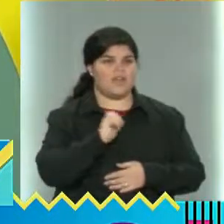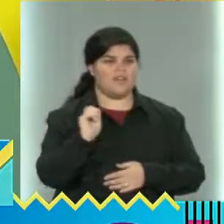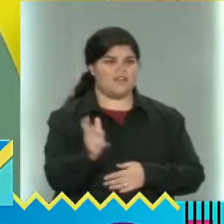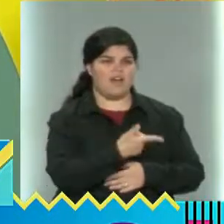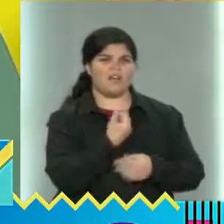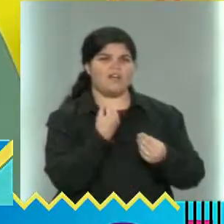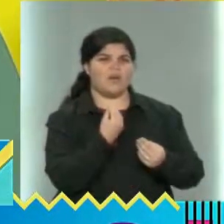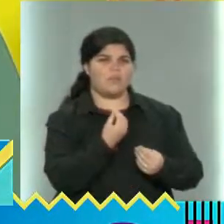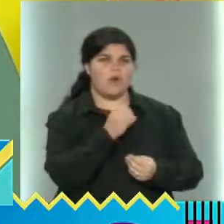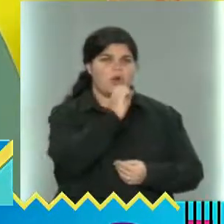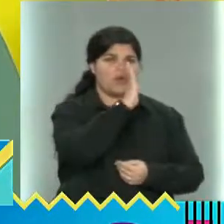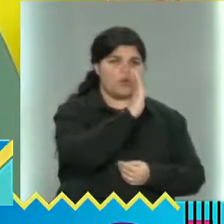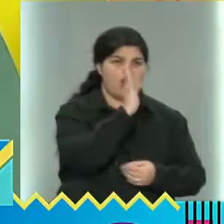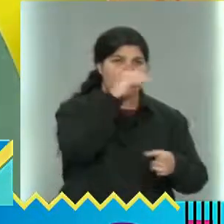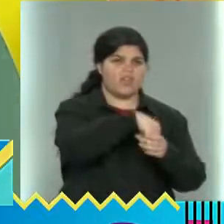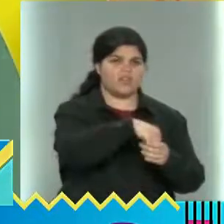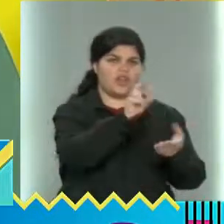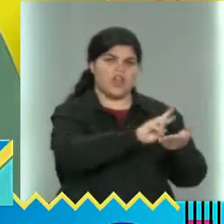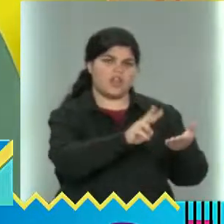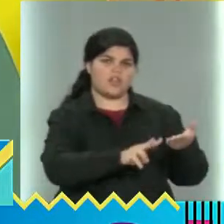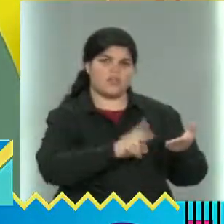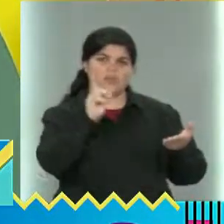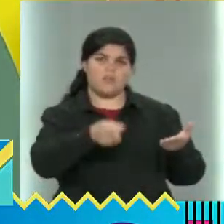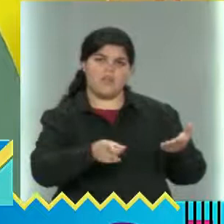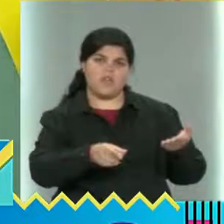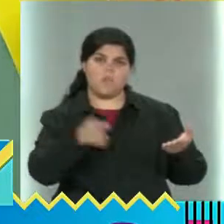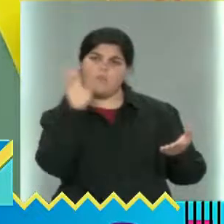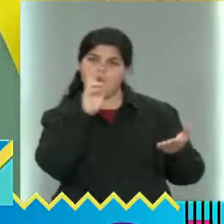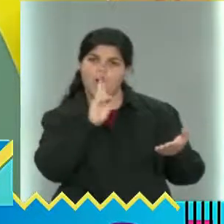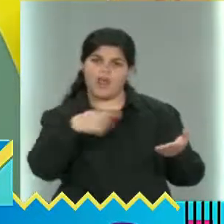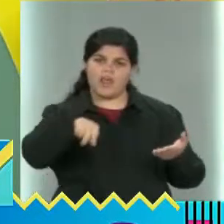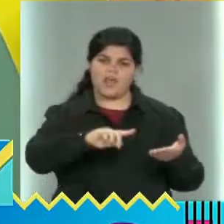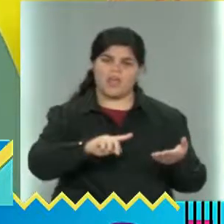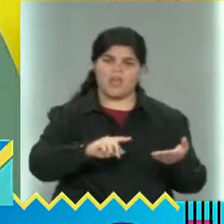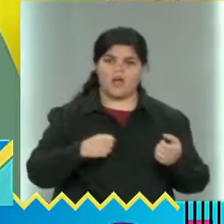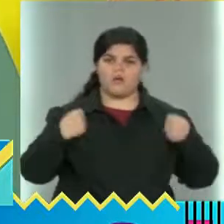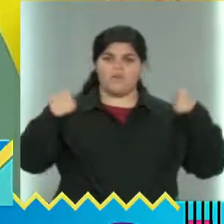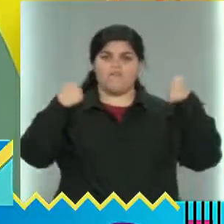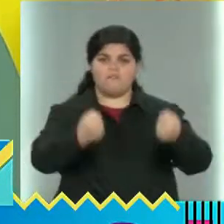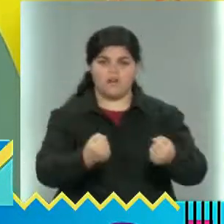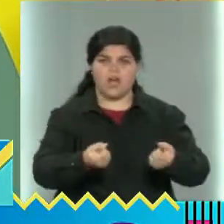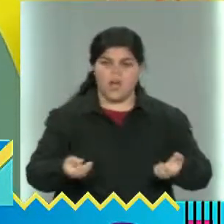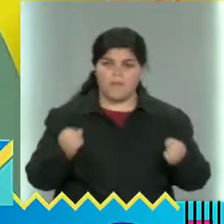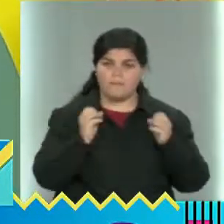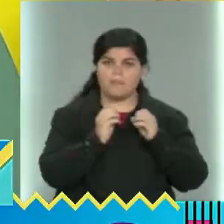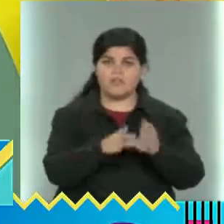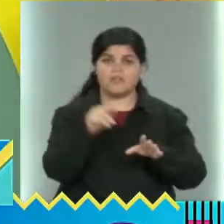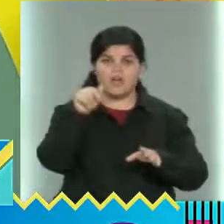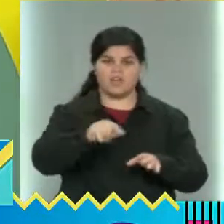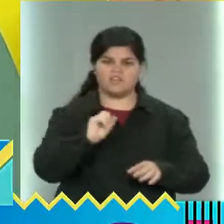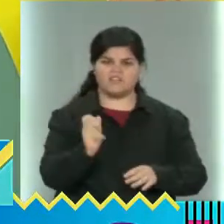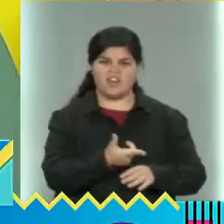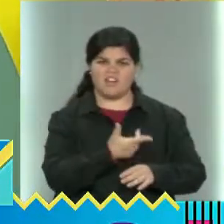de fútbol, para empezar, y que además sean las mujeres las que tomen la posta, fue más raro todavía. Y ese día fueron las